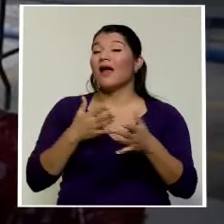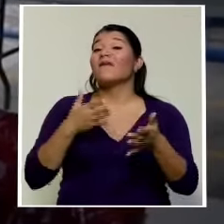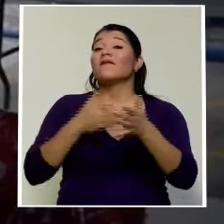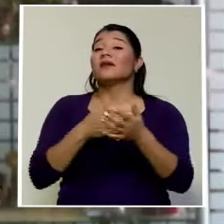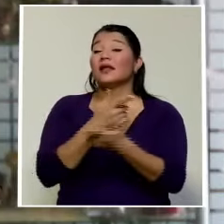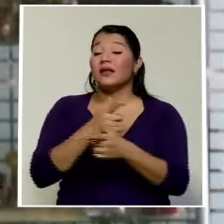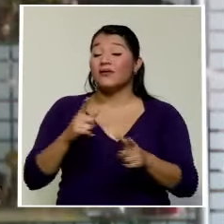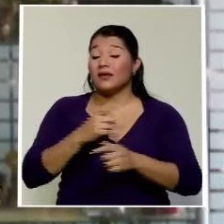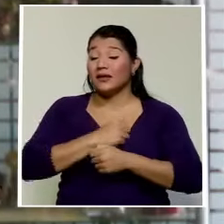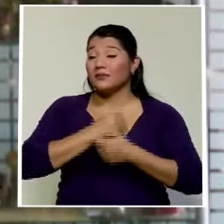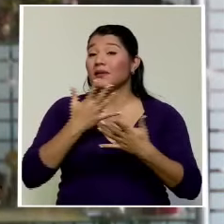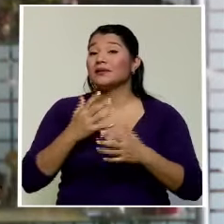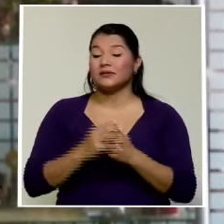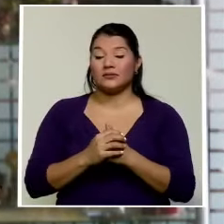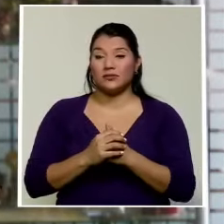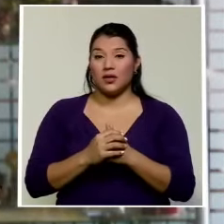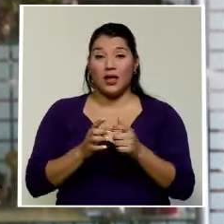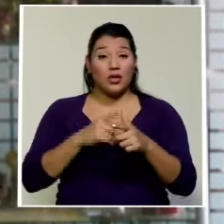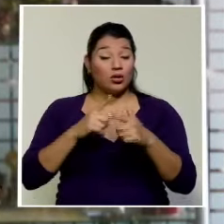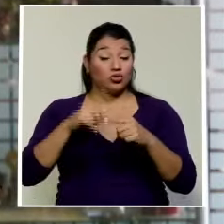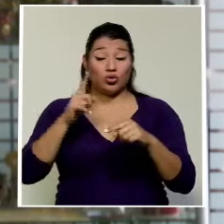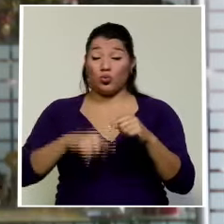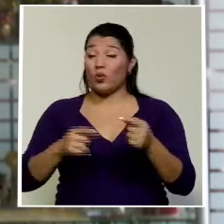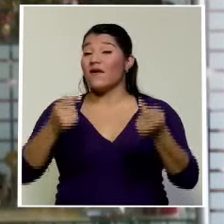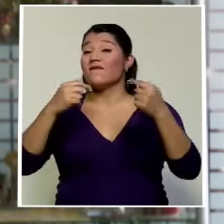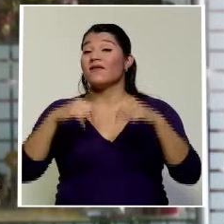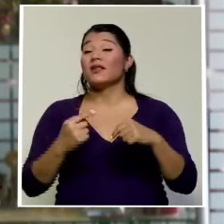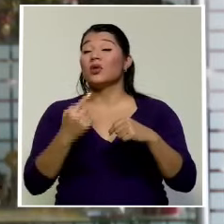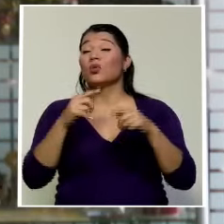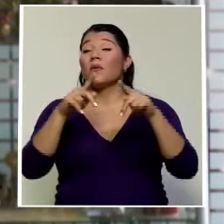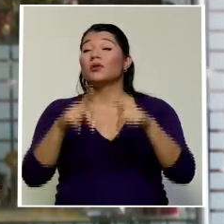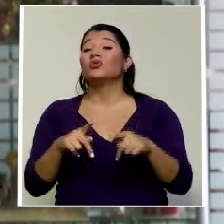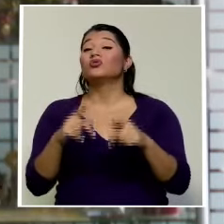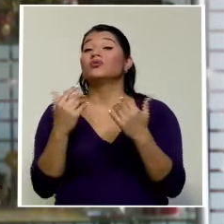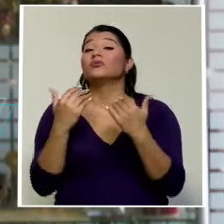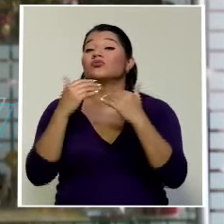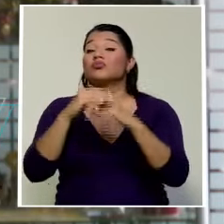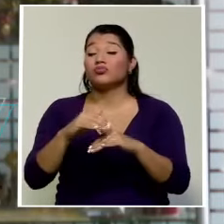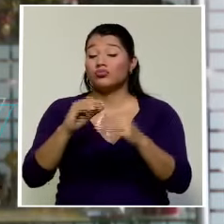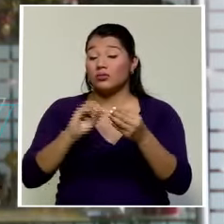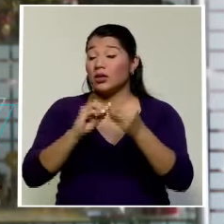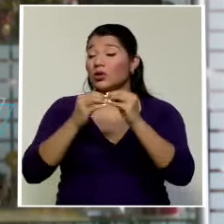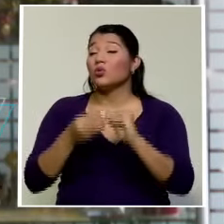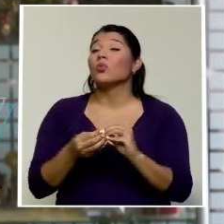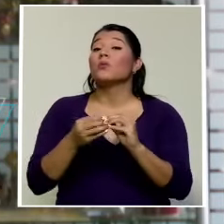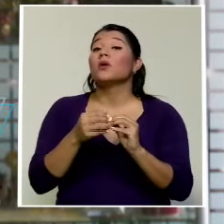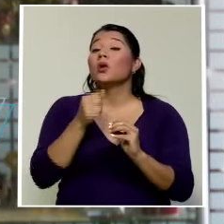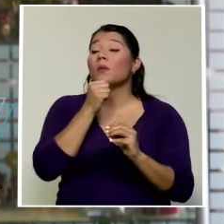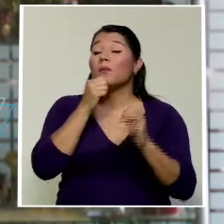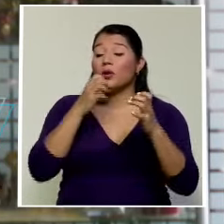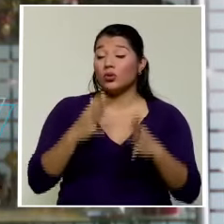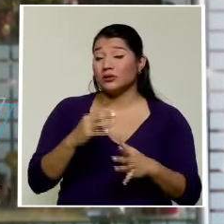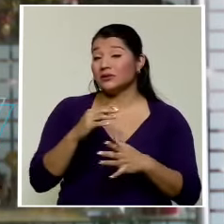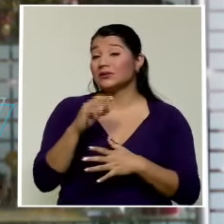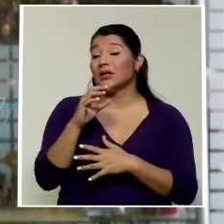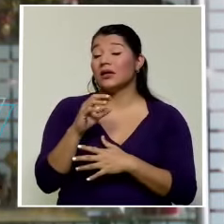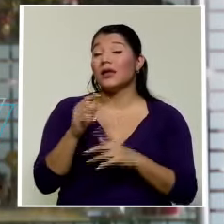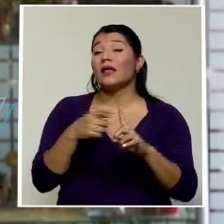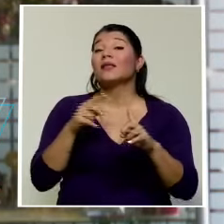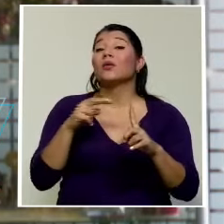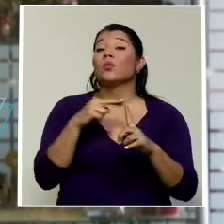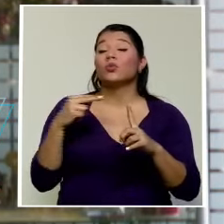expresión. No puede venir un juzgador a restringir la libertad de prensa o la libertad de expresión bajo el contexto